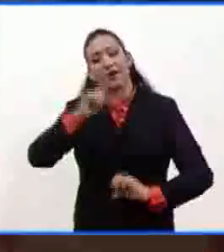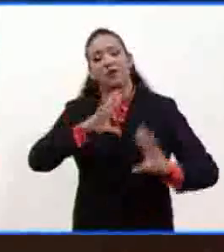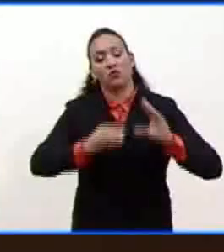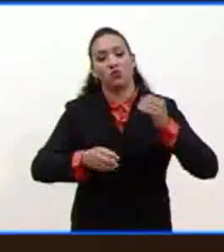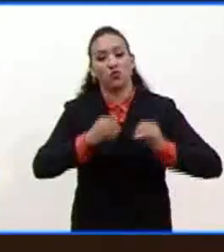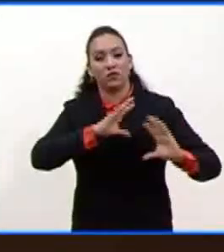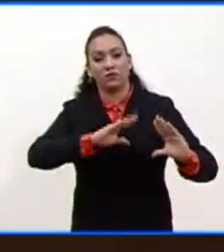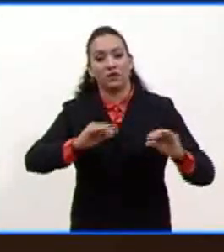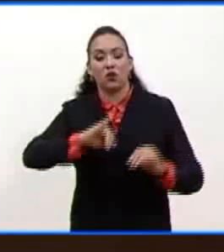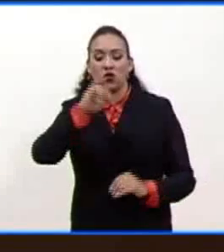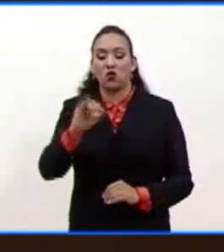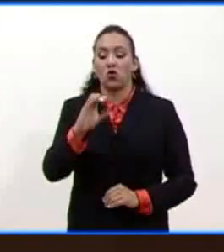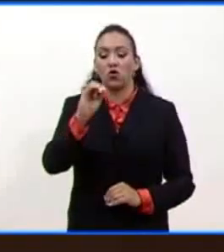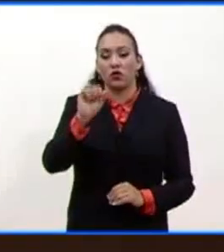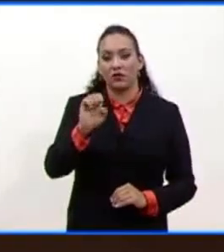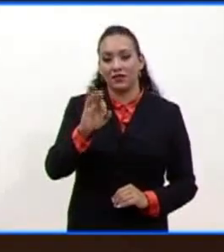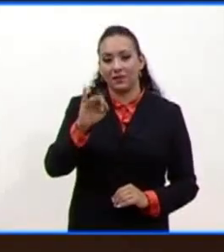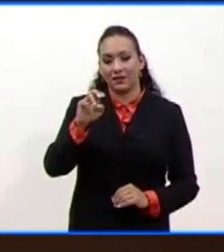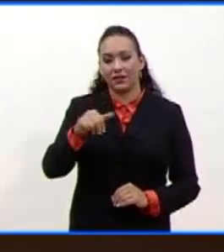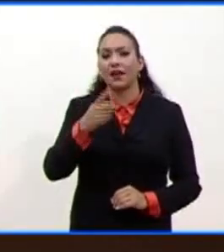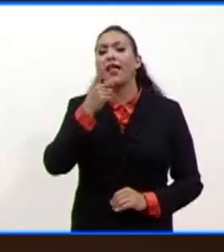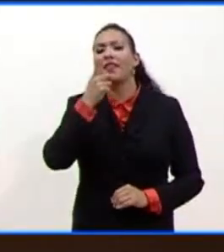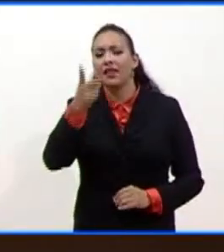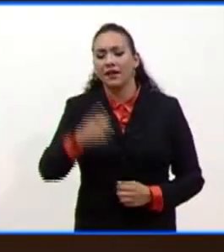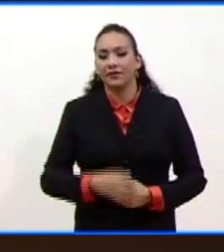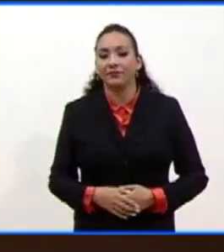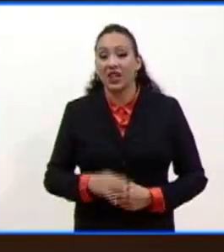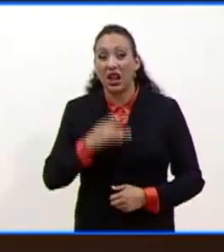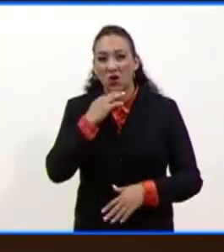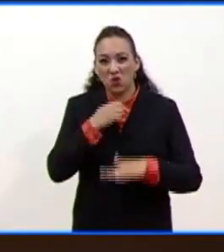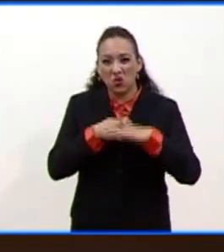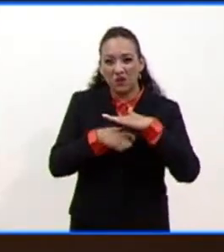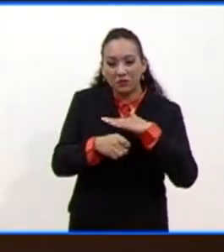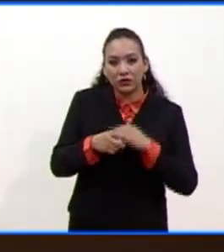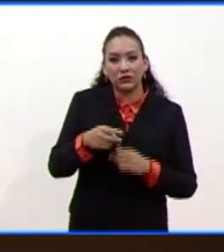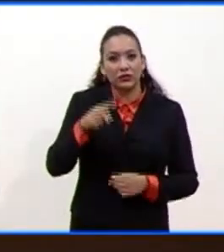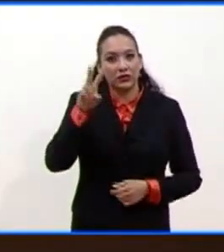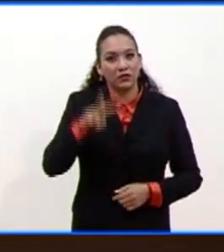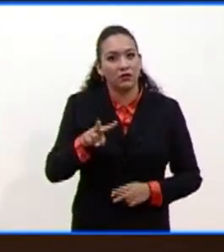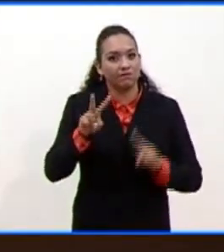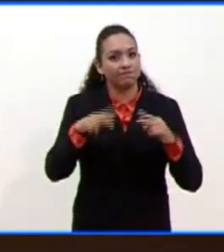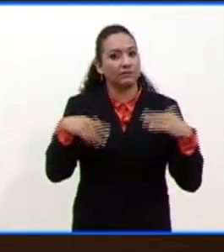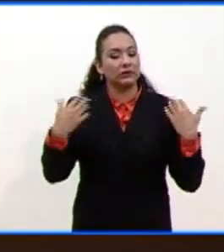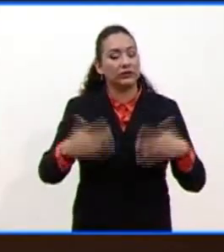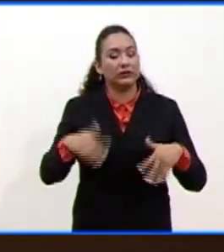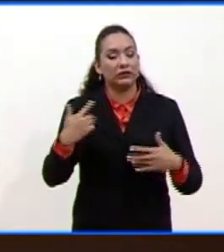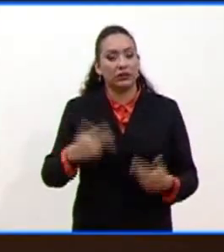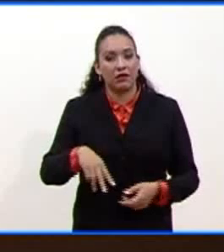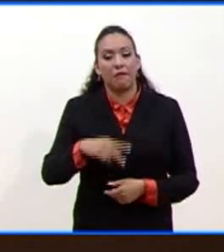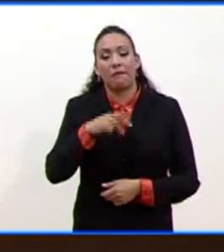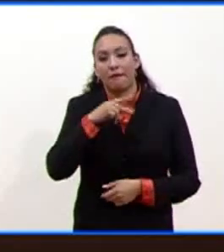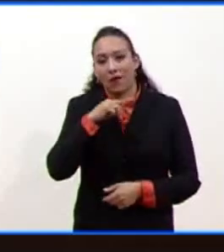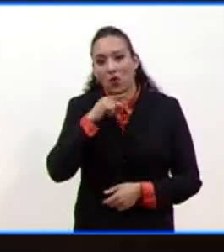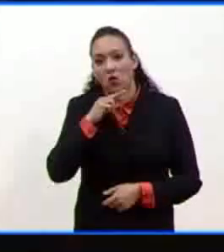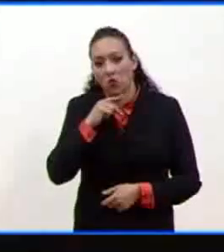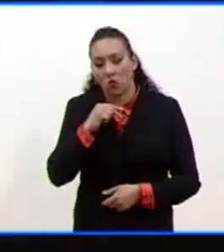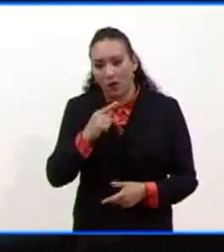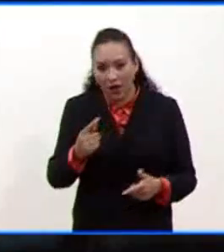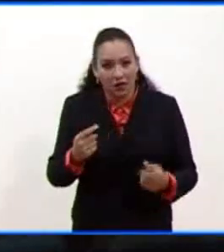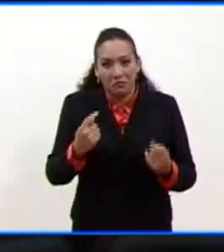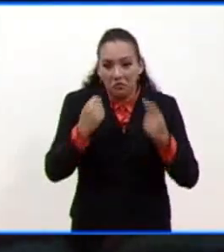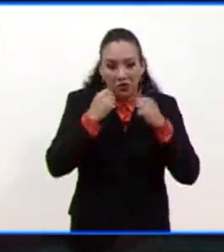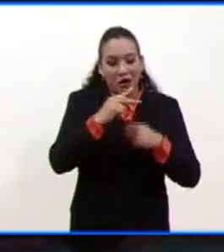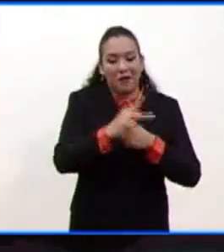Judicial, Josefina Cortés Campos, añadió que la corrupción es un tema de preocupación para cualquier institución y país,